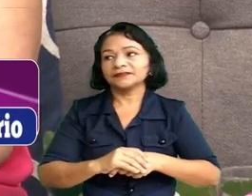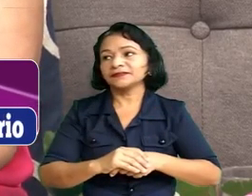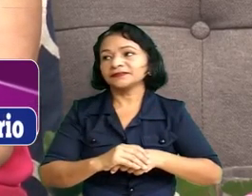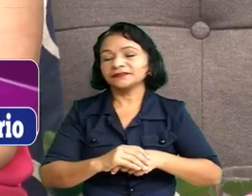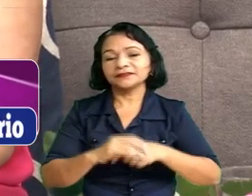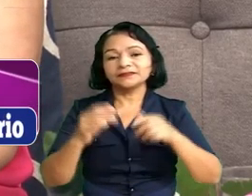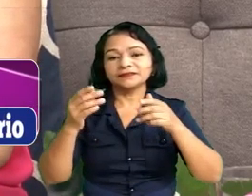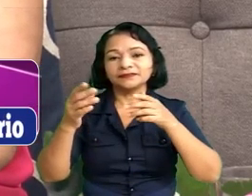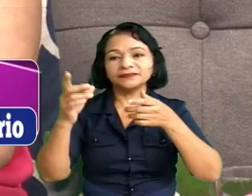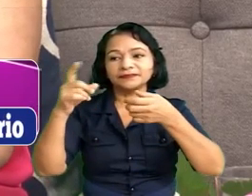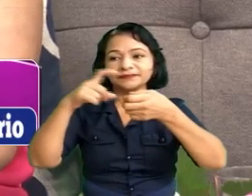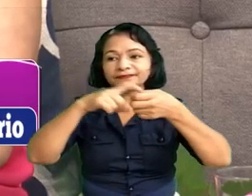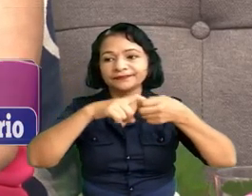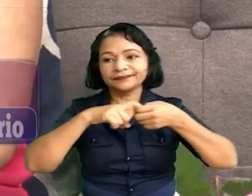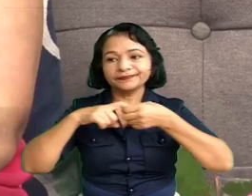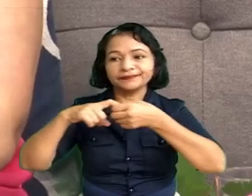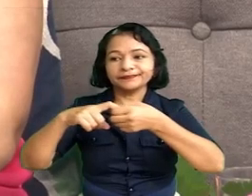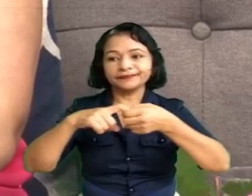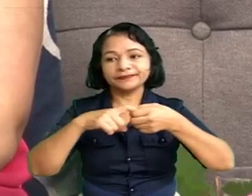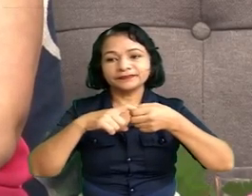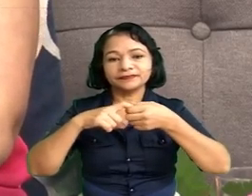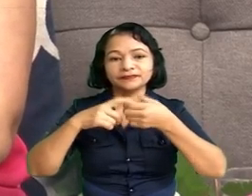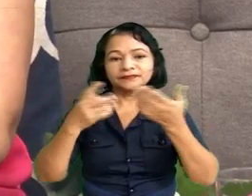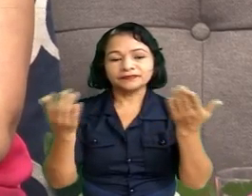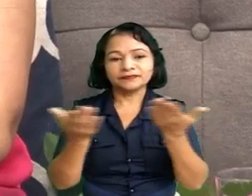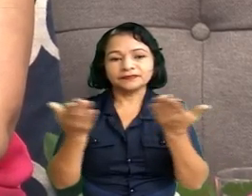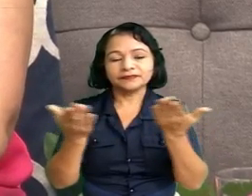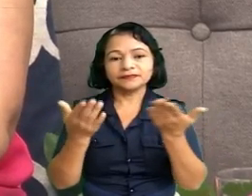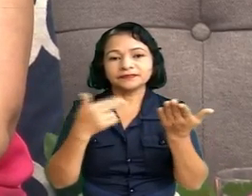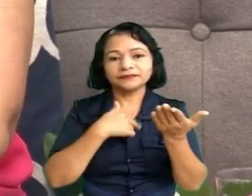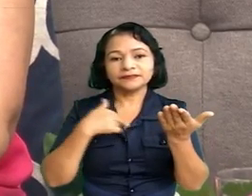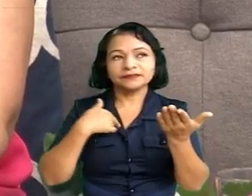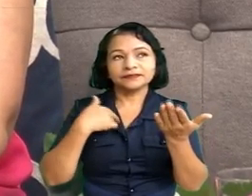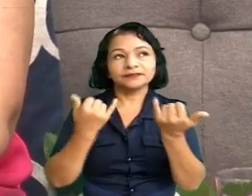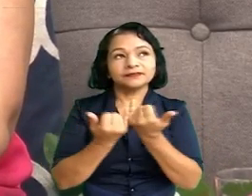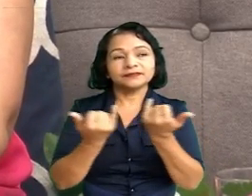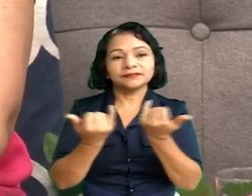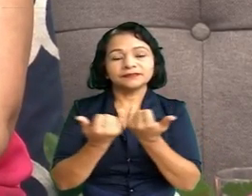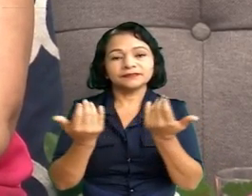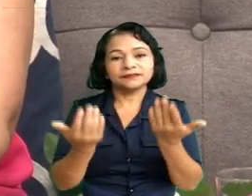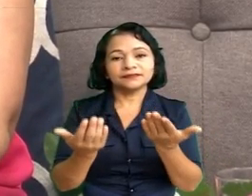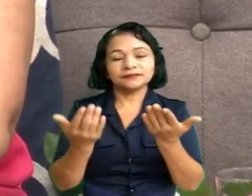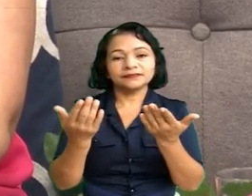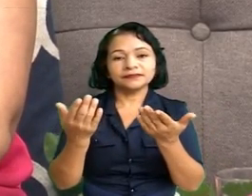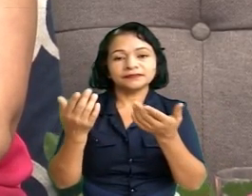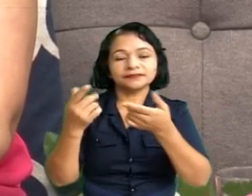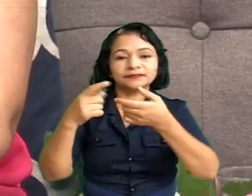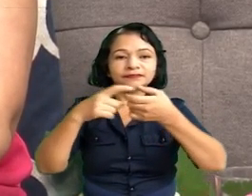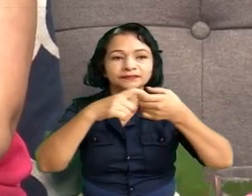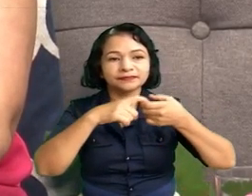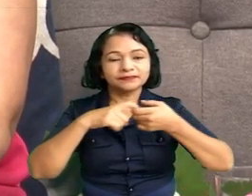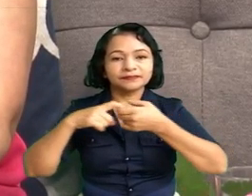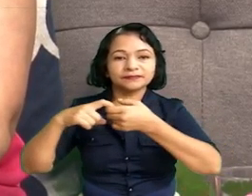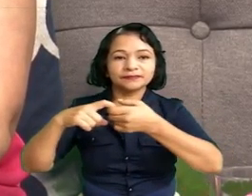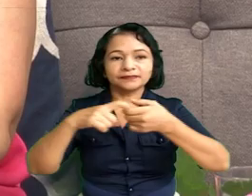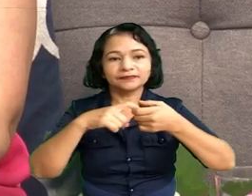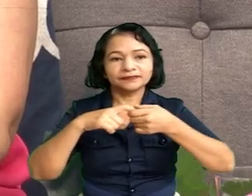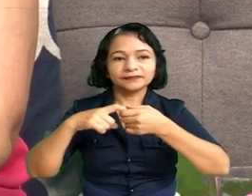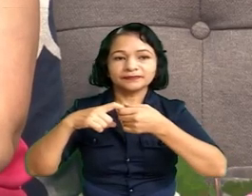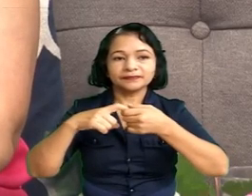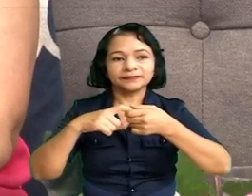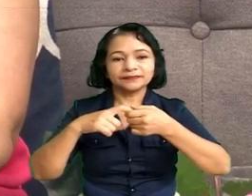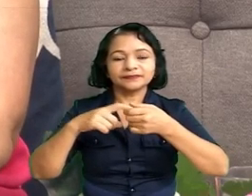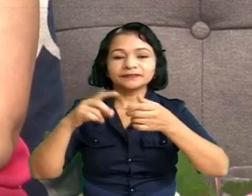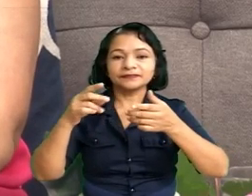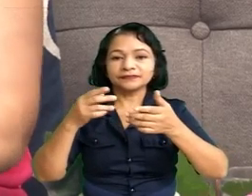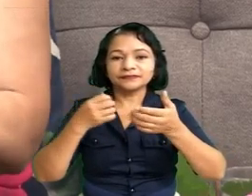la cooperativa de Río Coco Huihuilí, que es agrícola. ¿Sí? Es la primer cooperativa que